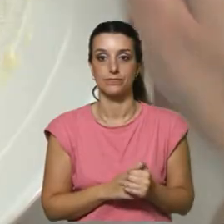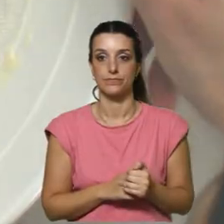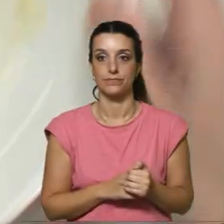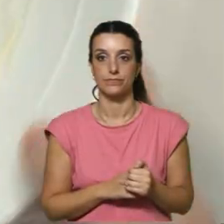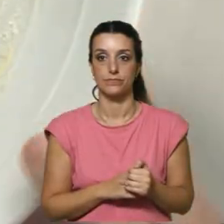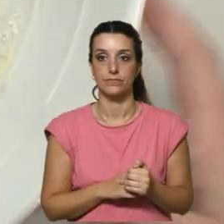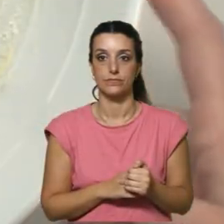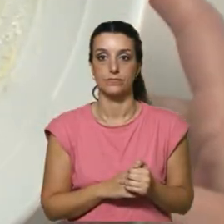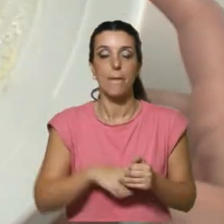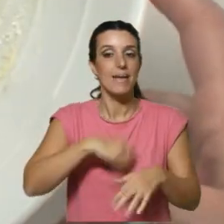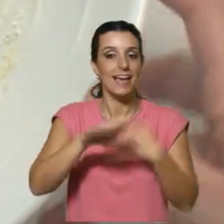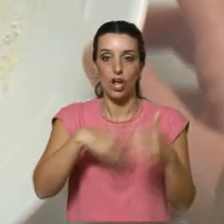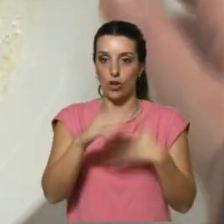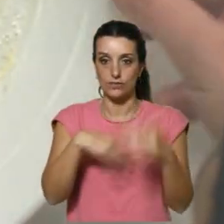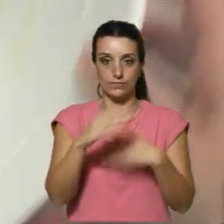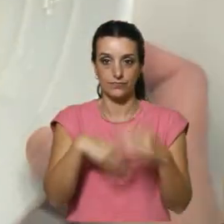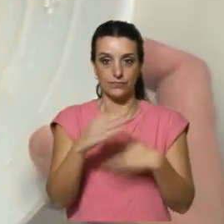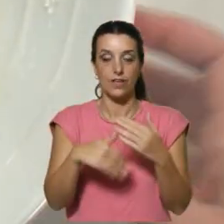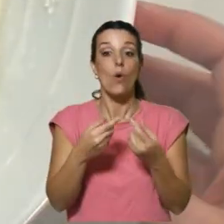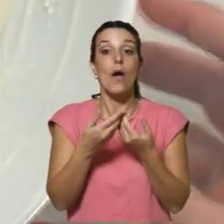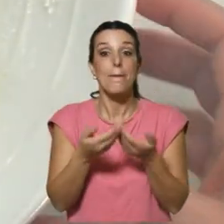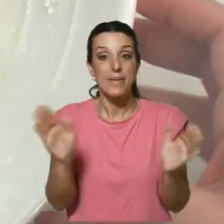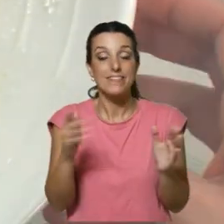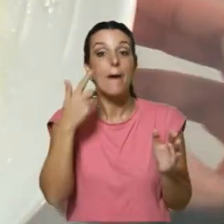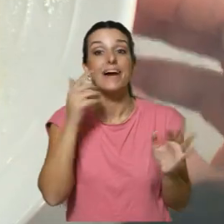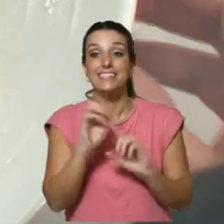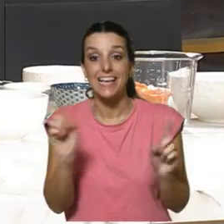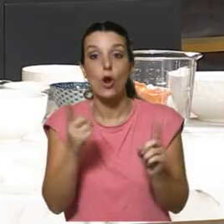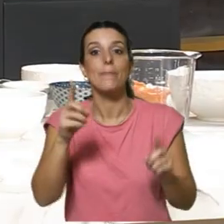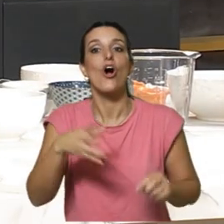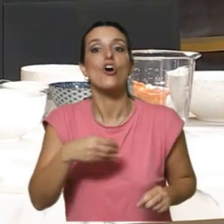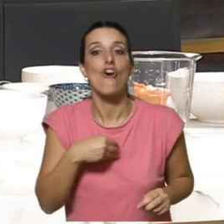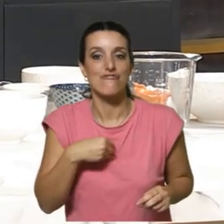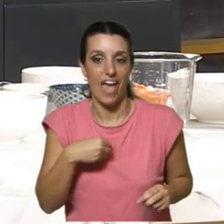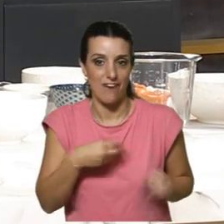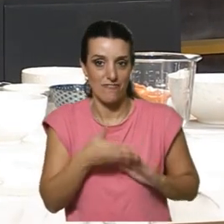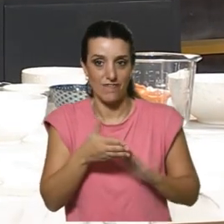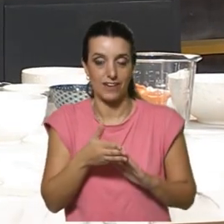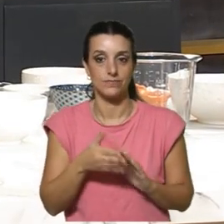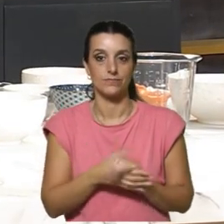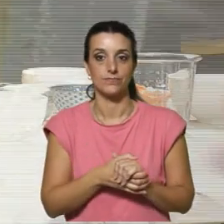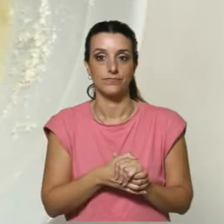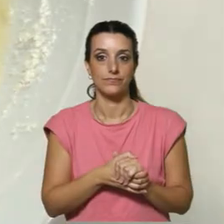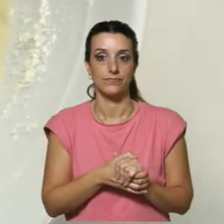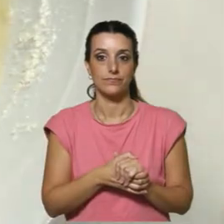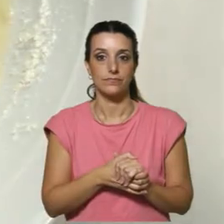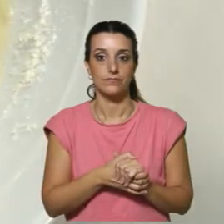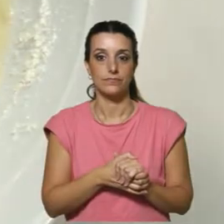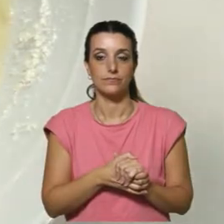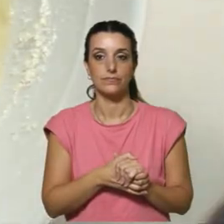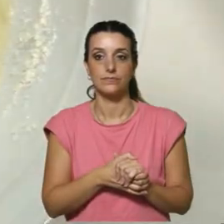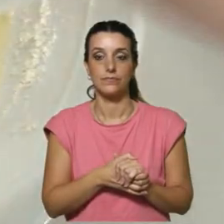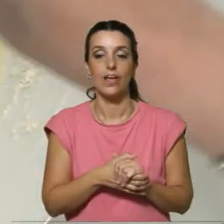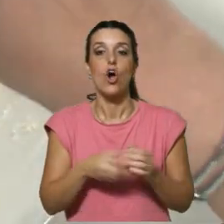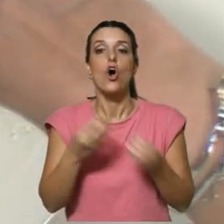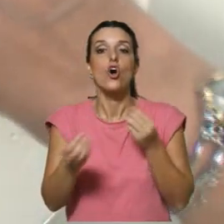vamos mezclando. Al principio parece que no, pero vos confiá y esto va a funcionar. ¿Ah? Son